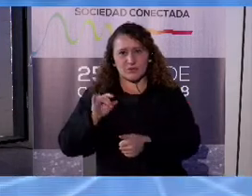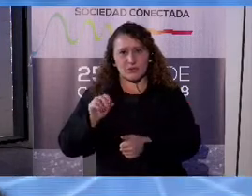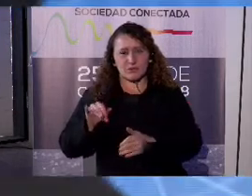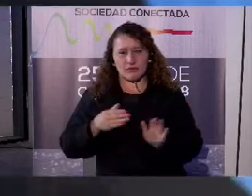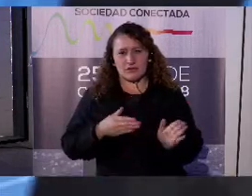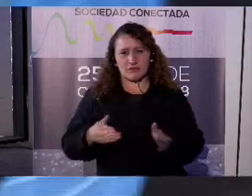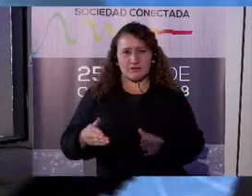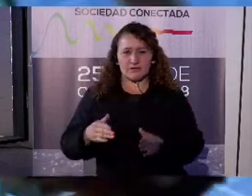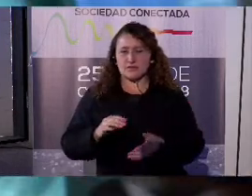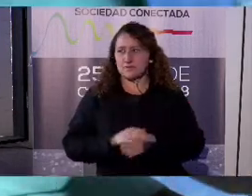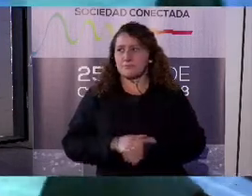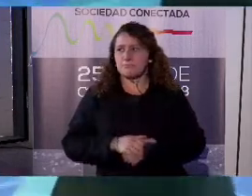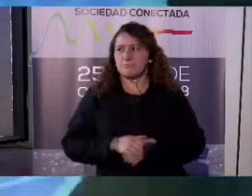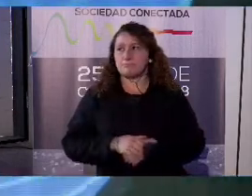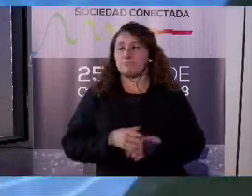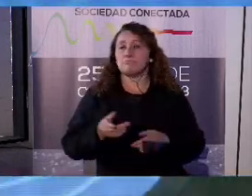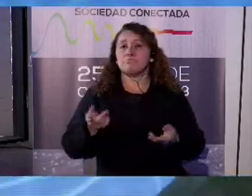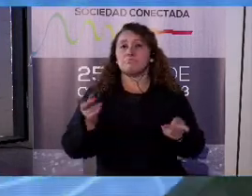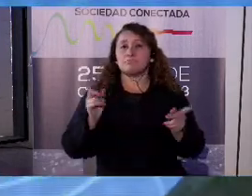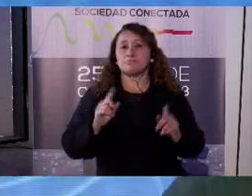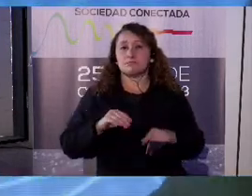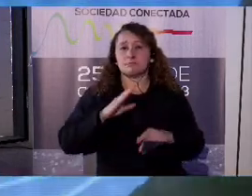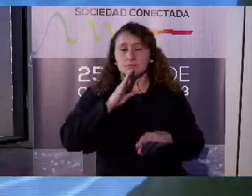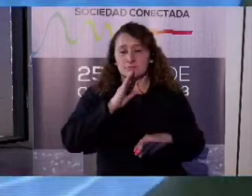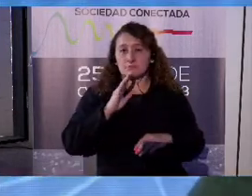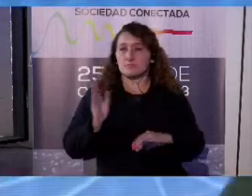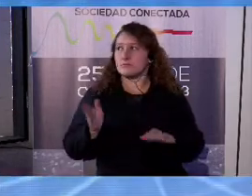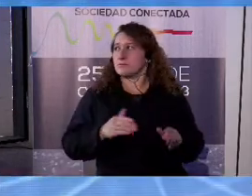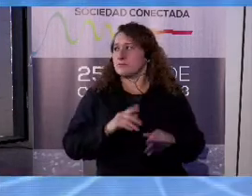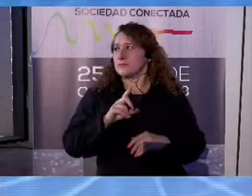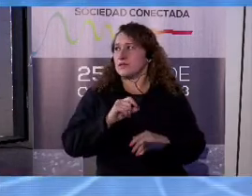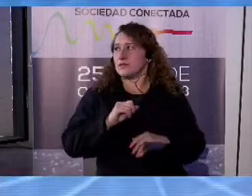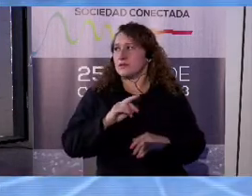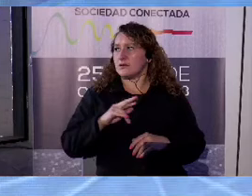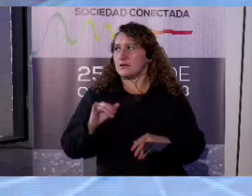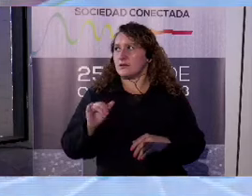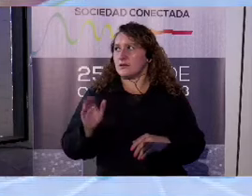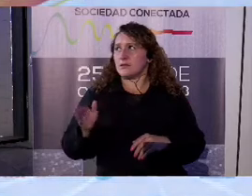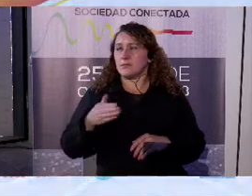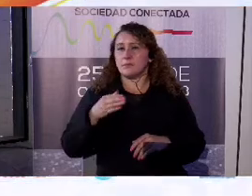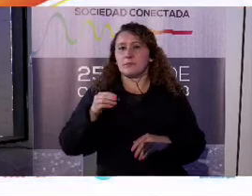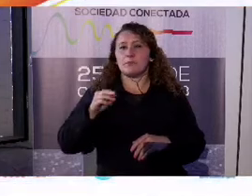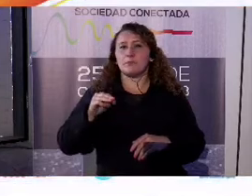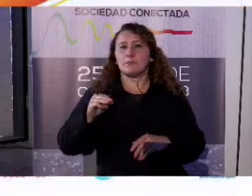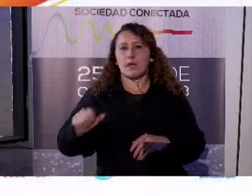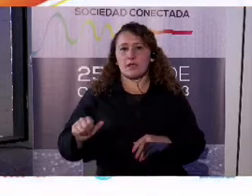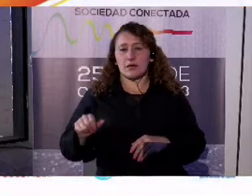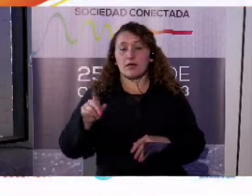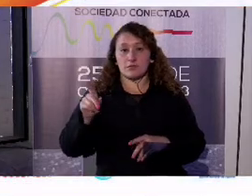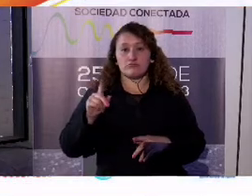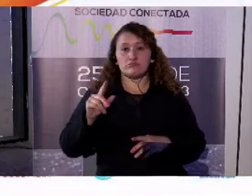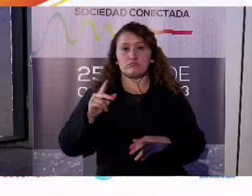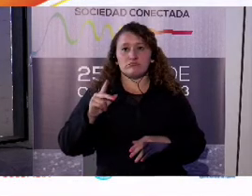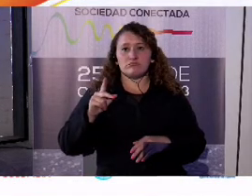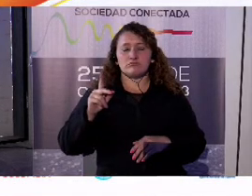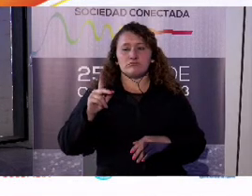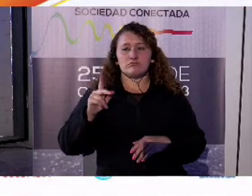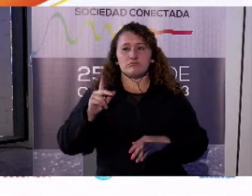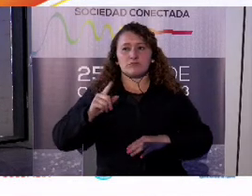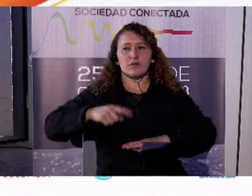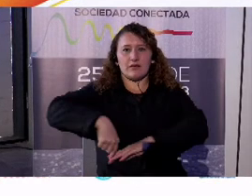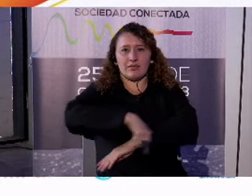planificación también está con nosotros la rima arquitecto principal de soluciones en el grupo cto